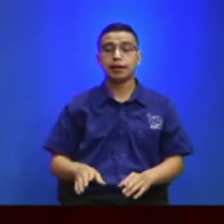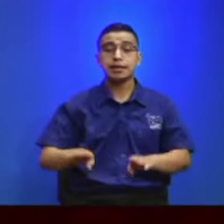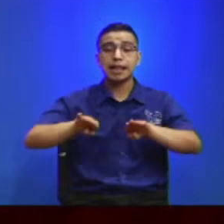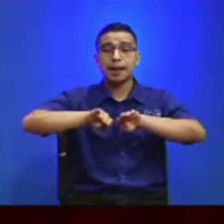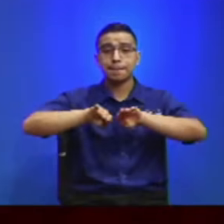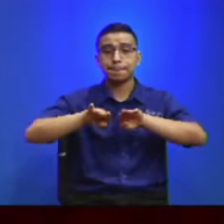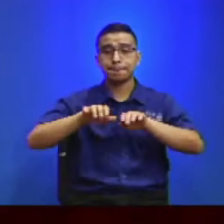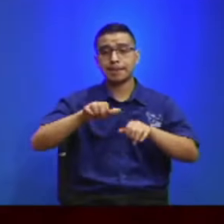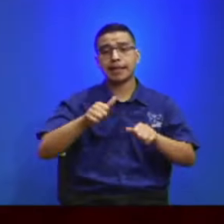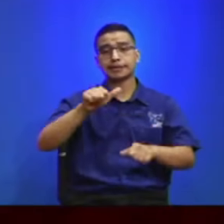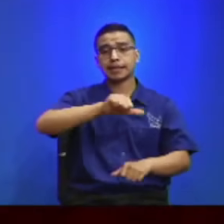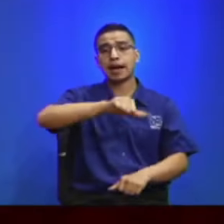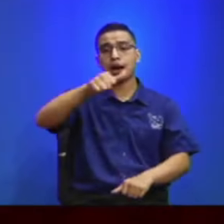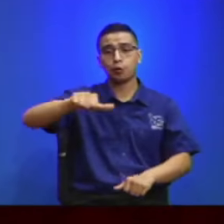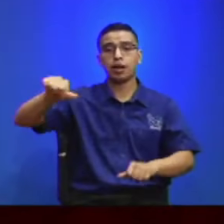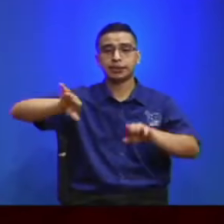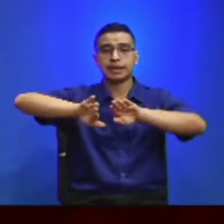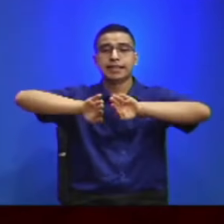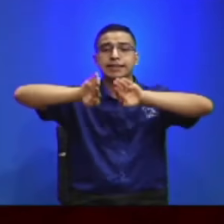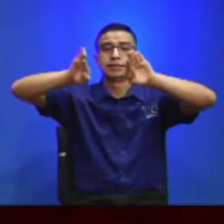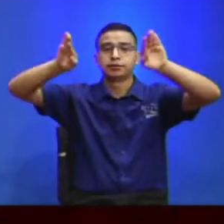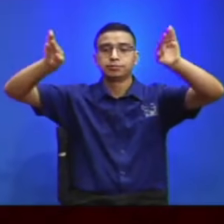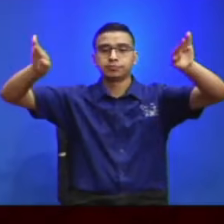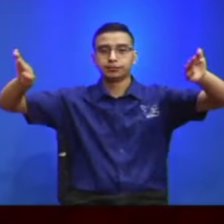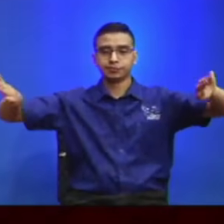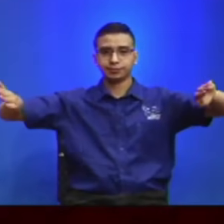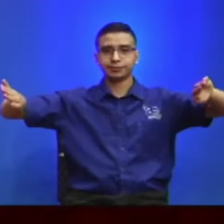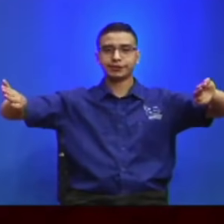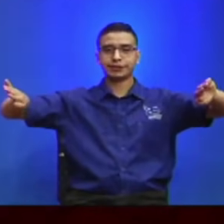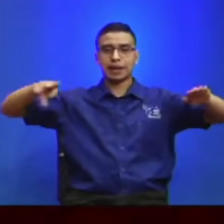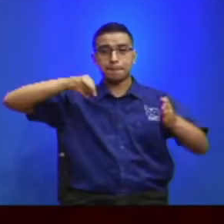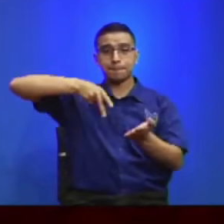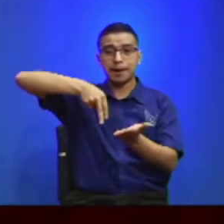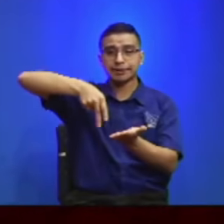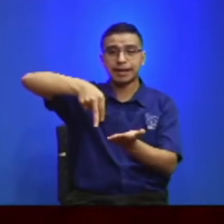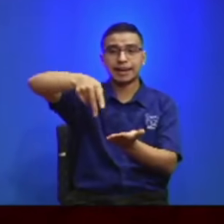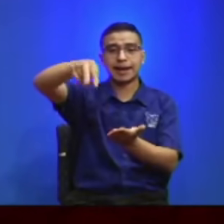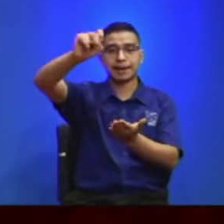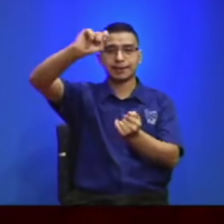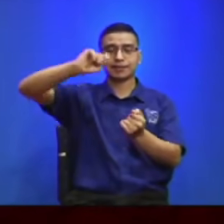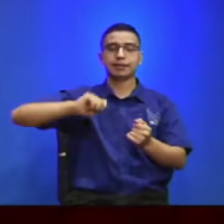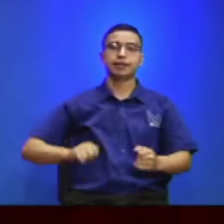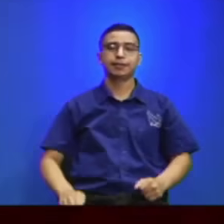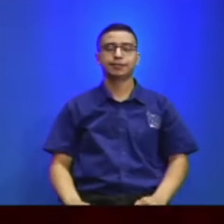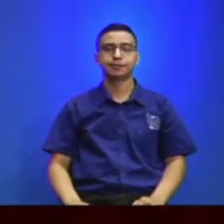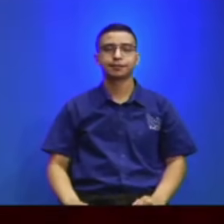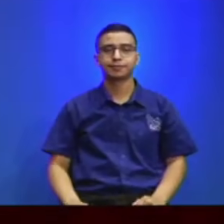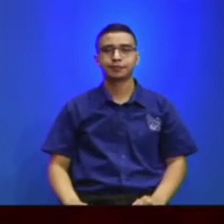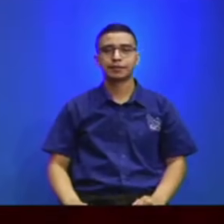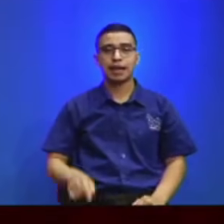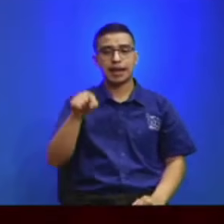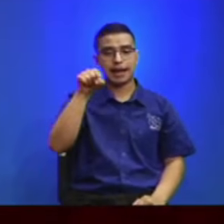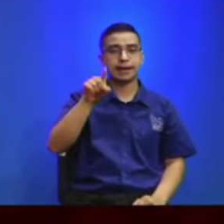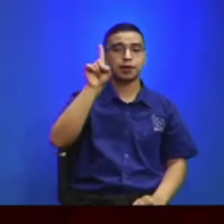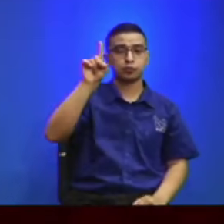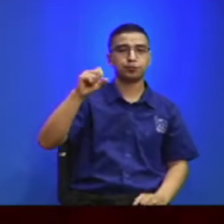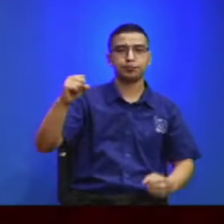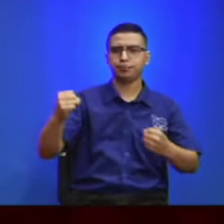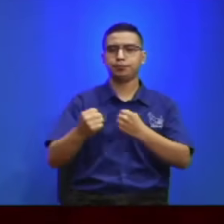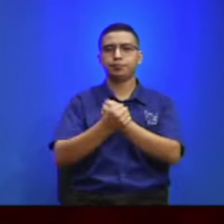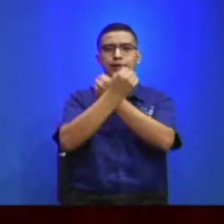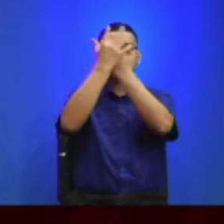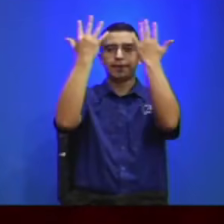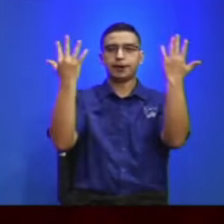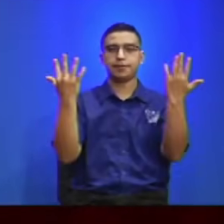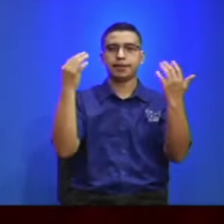sí que vi la droga se hace los milagros son asombrosos yo no sé cómo se imaginó es del milagro